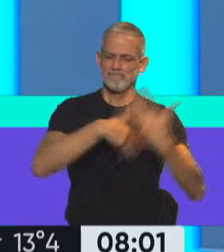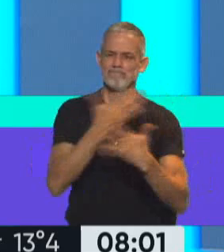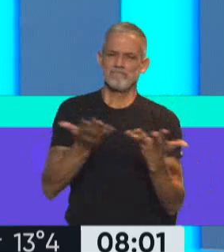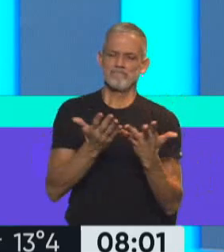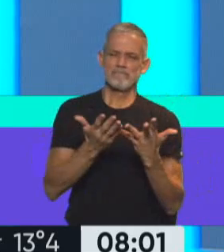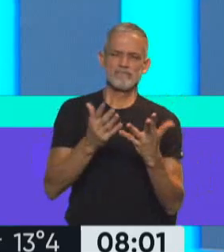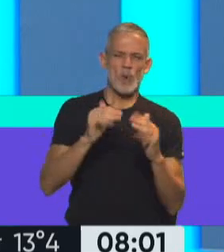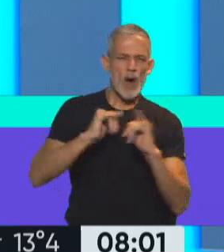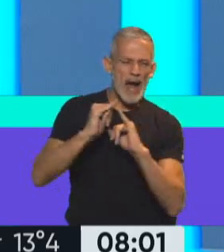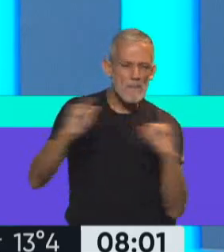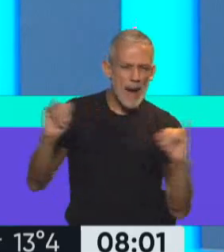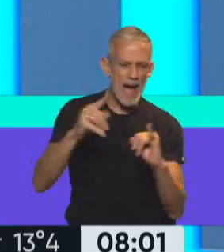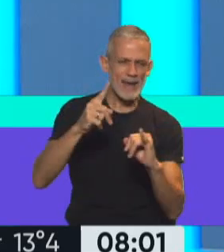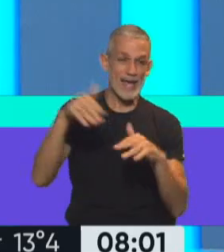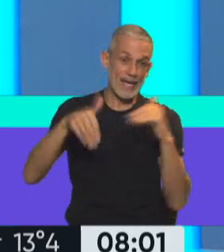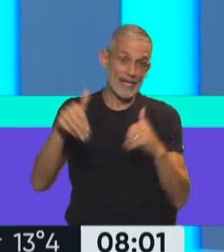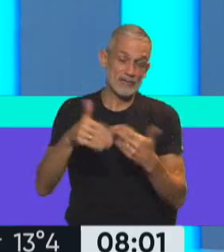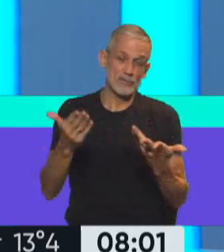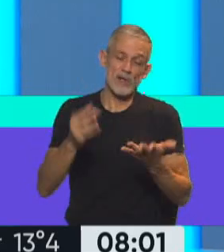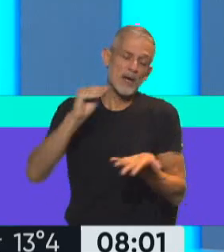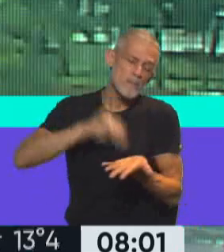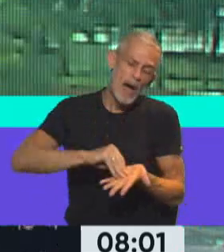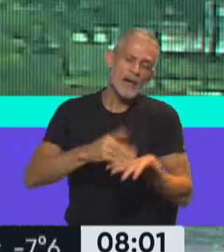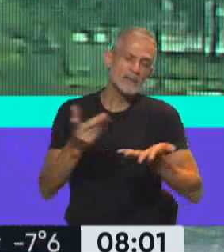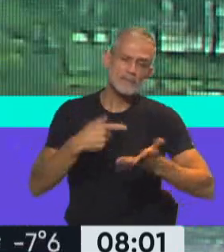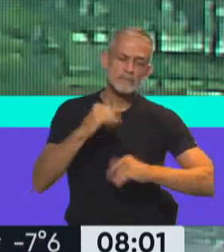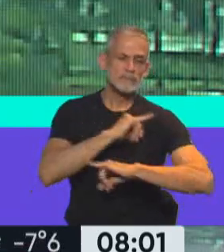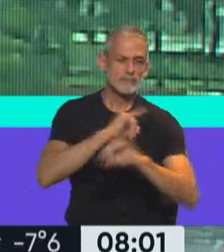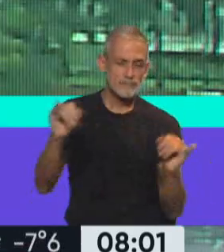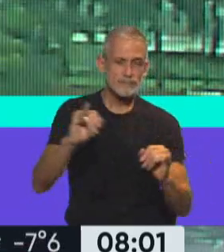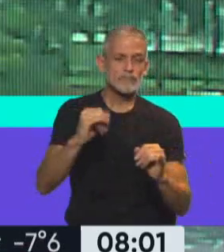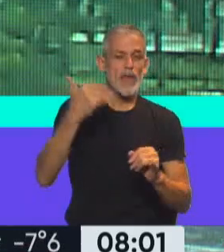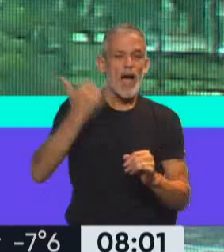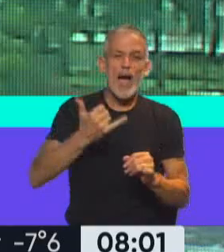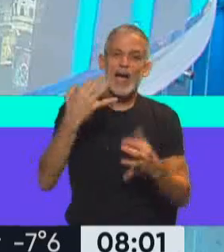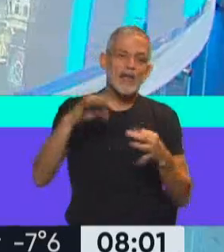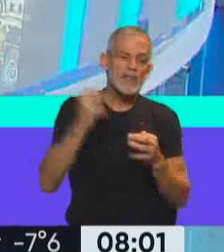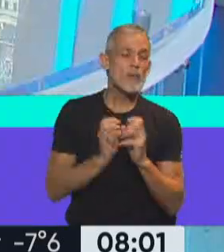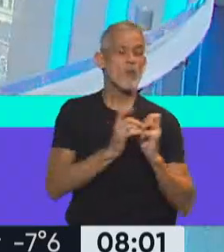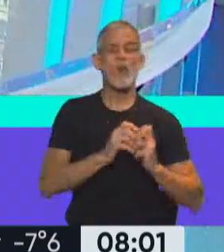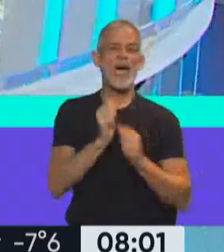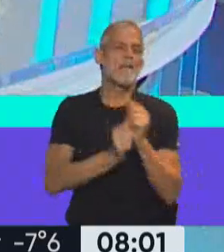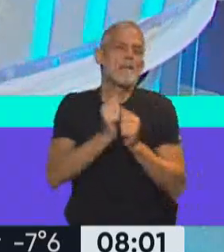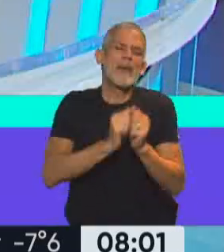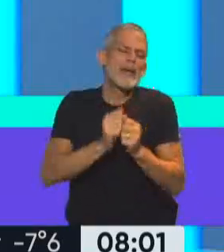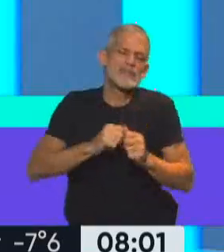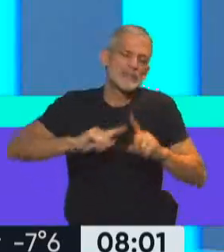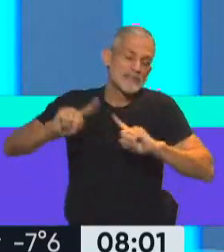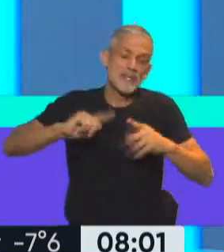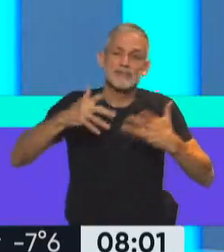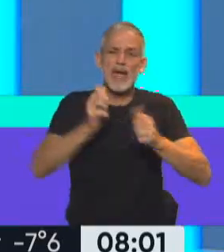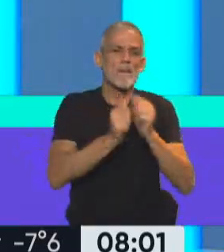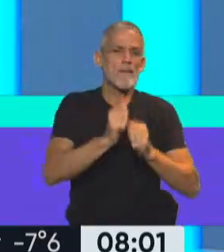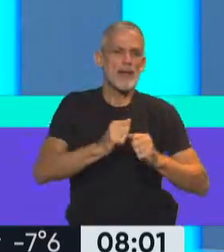la campaña electoral y por otro lado, insisto con esto y Pauta lo digo, comercial, vamos a decirlo con hay todas que las hablar letras. del lobby Pauta empresario, porque claro. si no